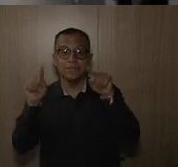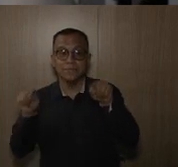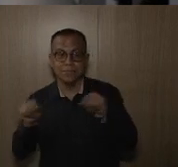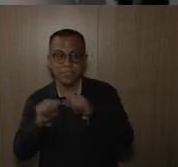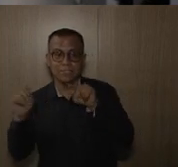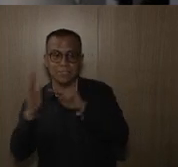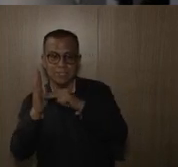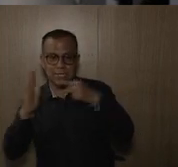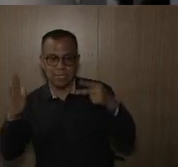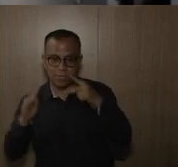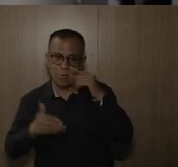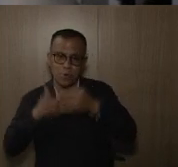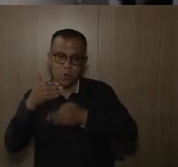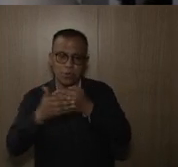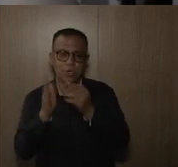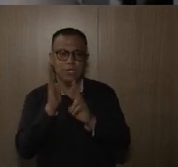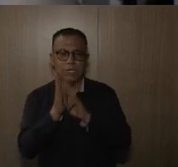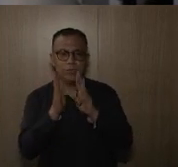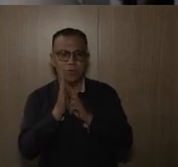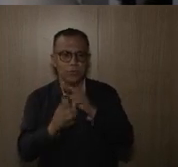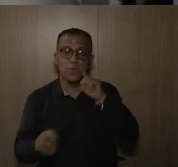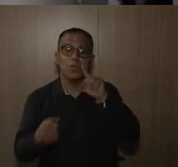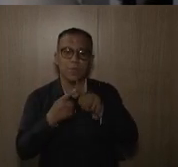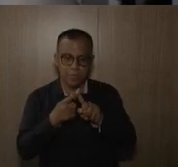de las resoluciones y finalmente